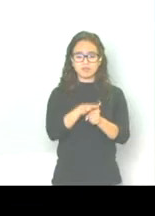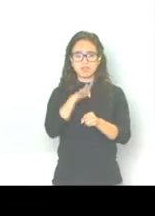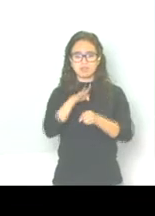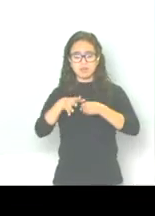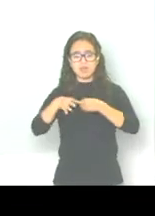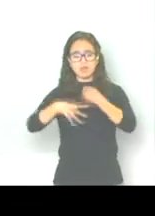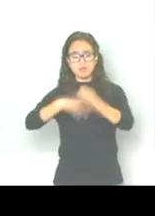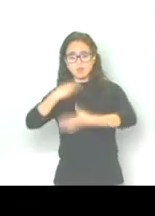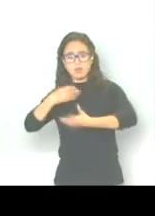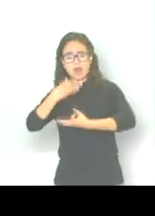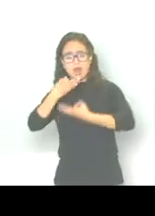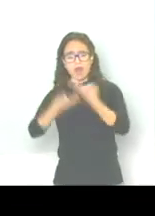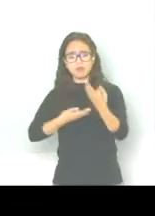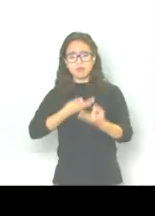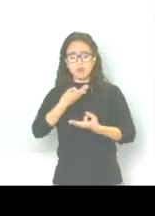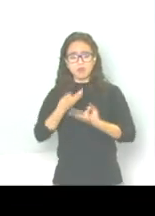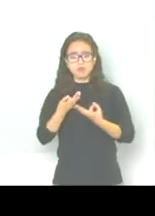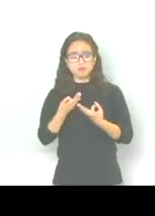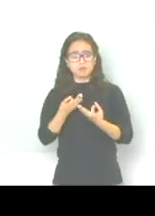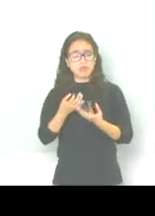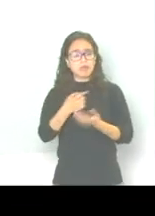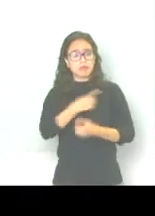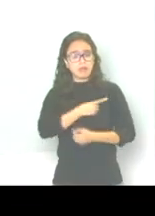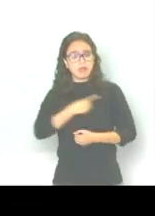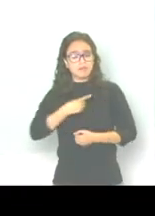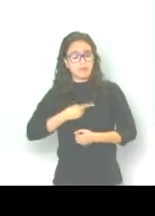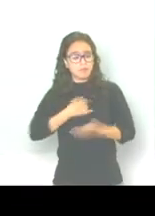mundo, sino es con una decisión